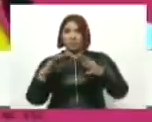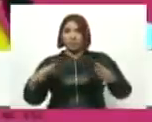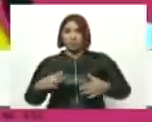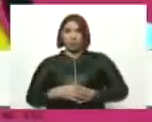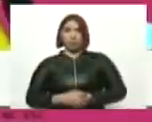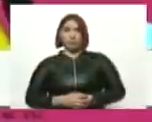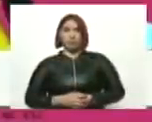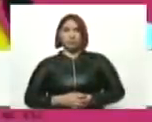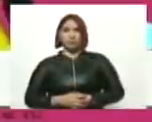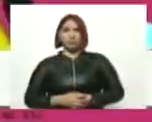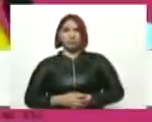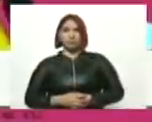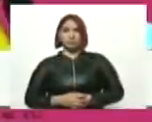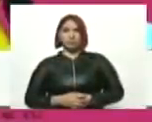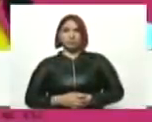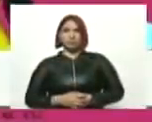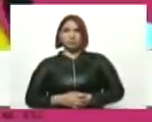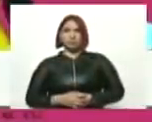otros.